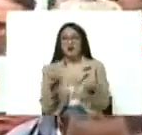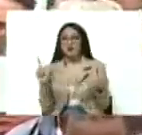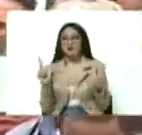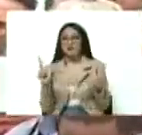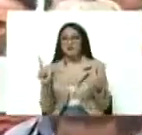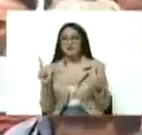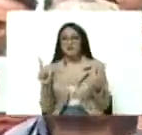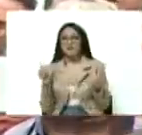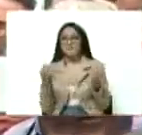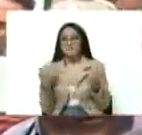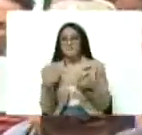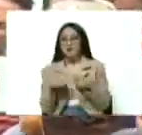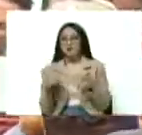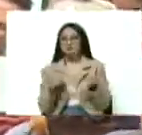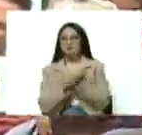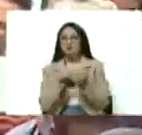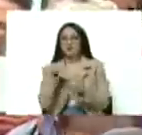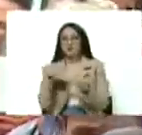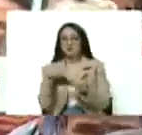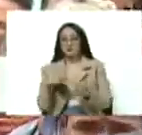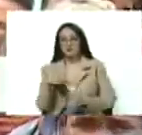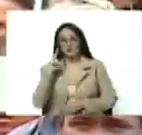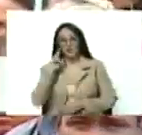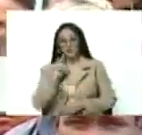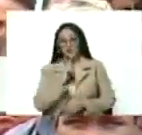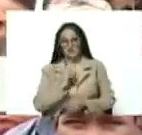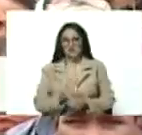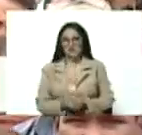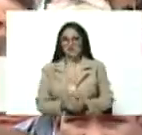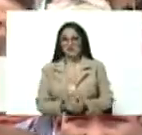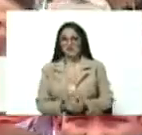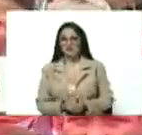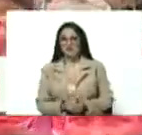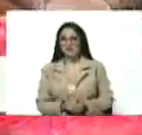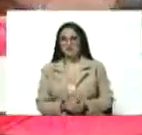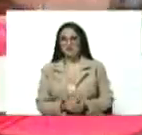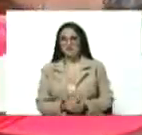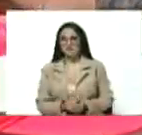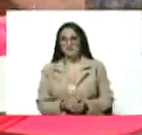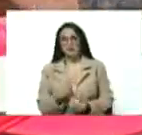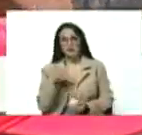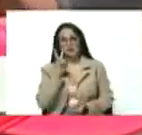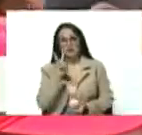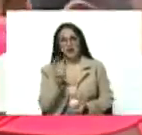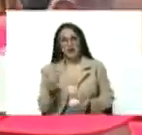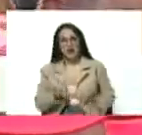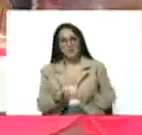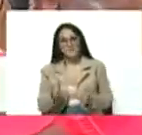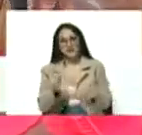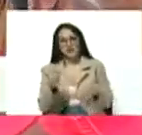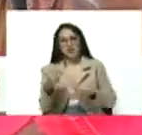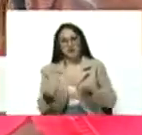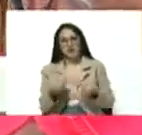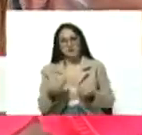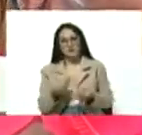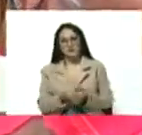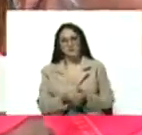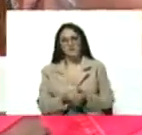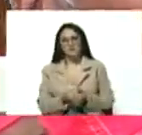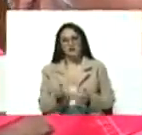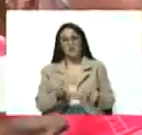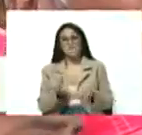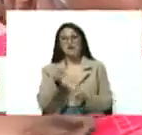que tributen a la revolución bolivariana. Uno observa el camino que llevamos nosotros, el